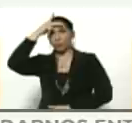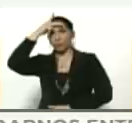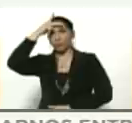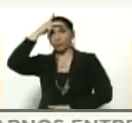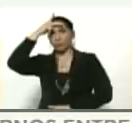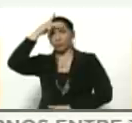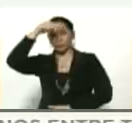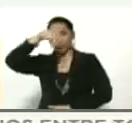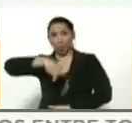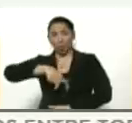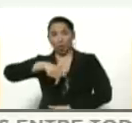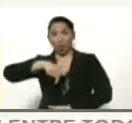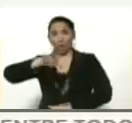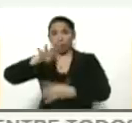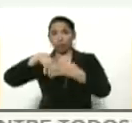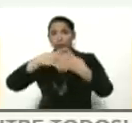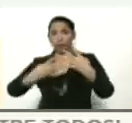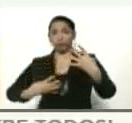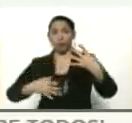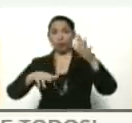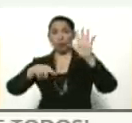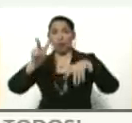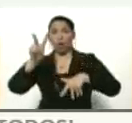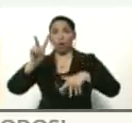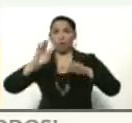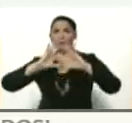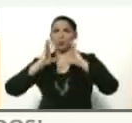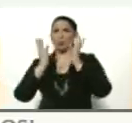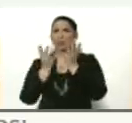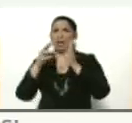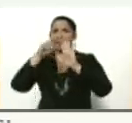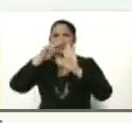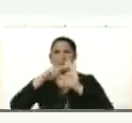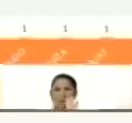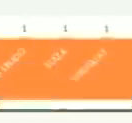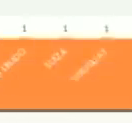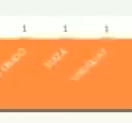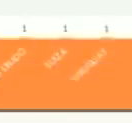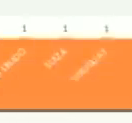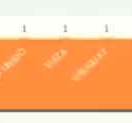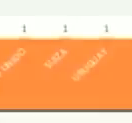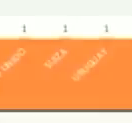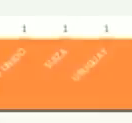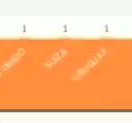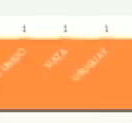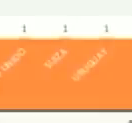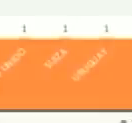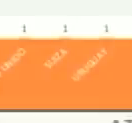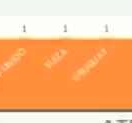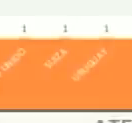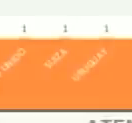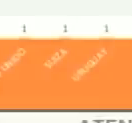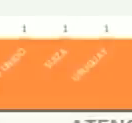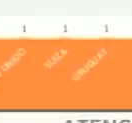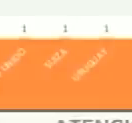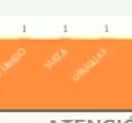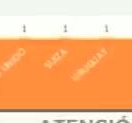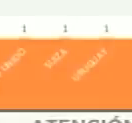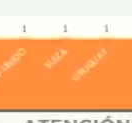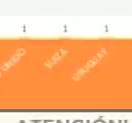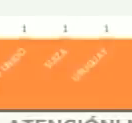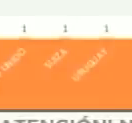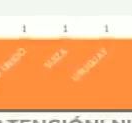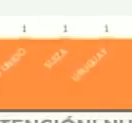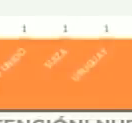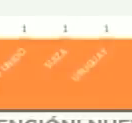Perú hoy ocupa el puesto número 12 a nivel mundial con 49 casos,